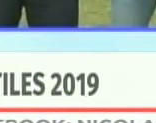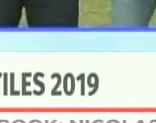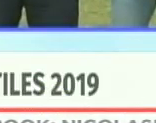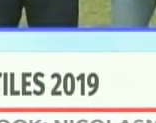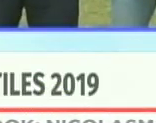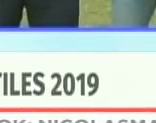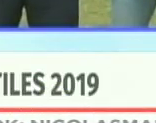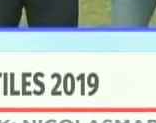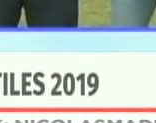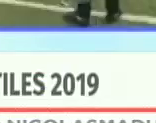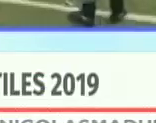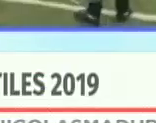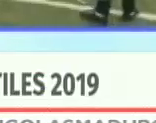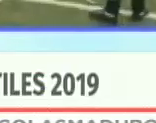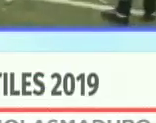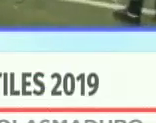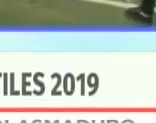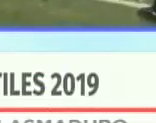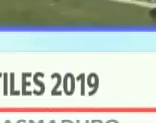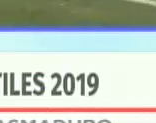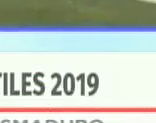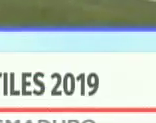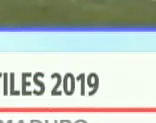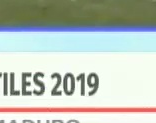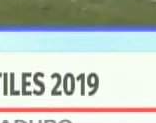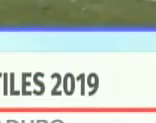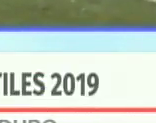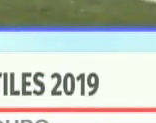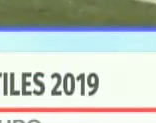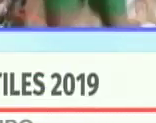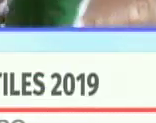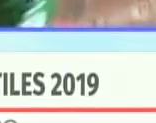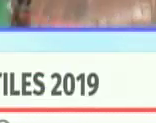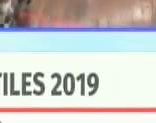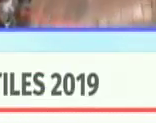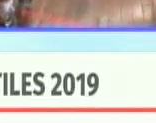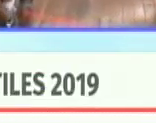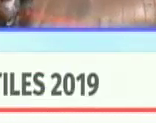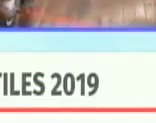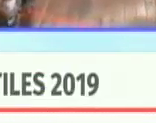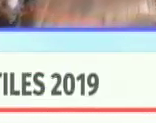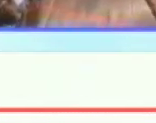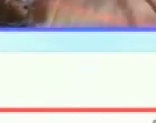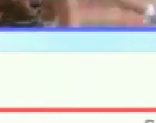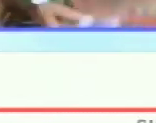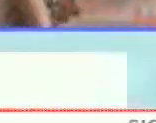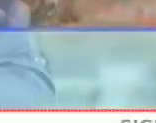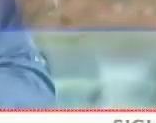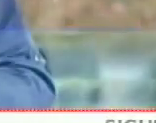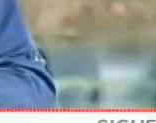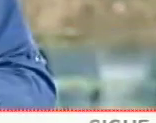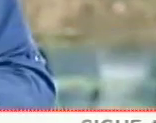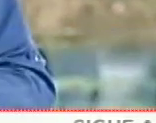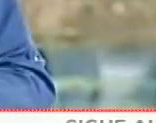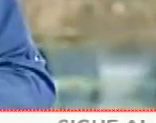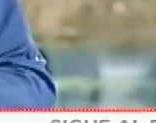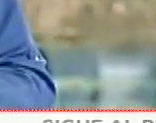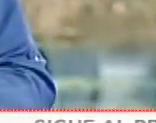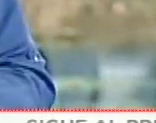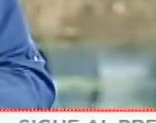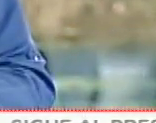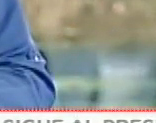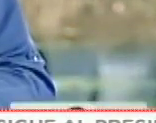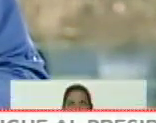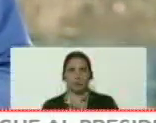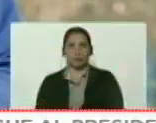Muchas gracias por el apoyo, presidente. Que viva Venezuela, que viva la Venezuela potencia deportiva. Un abrazo. Adelante, presidente. Que viva la